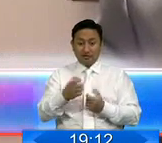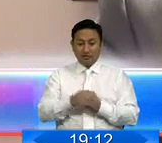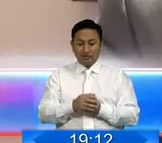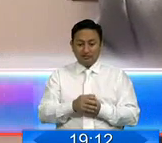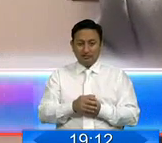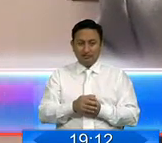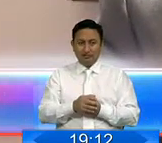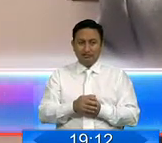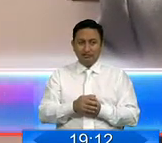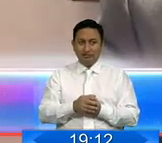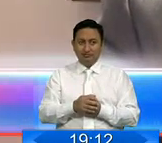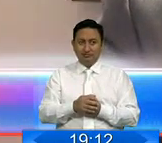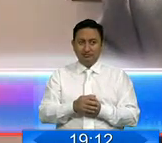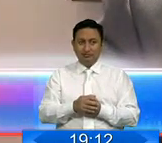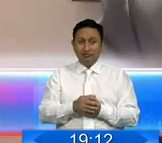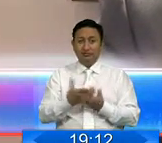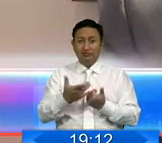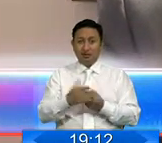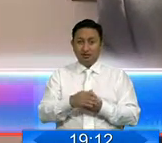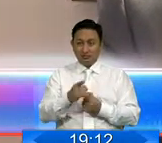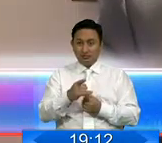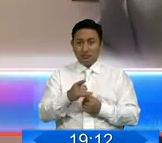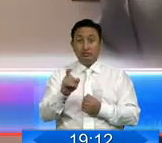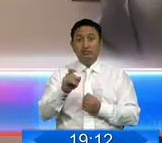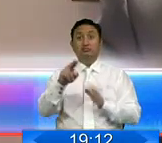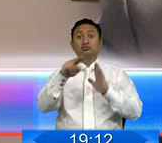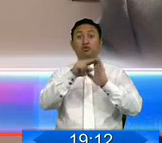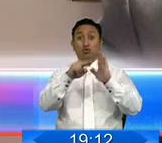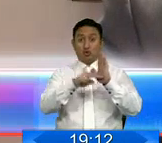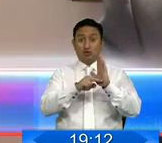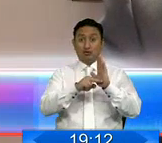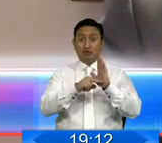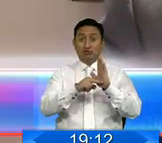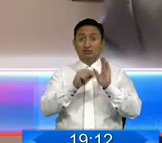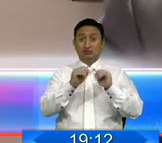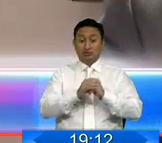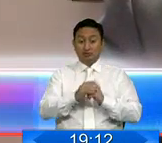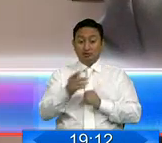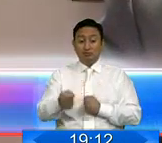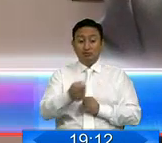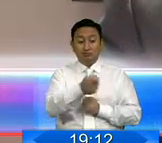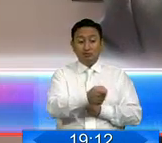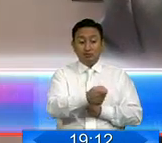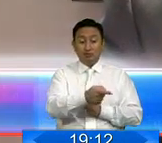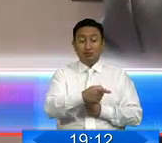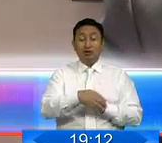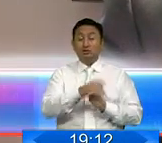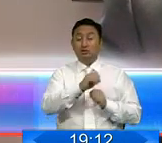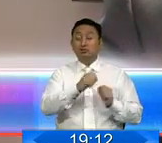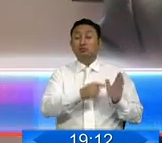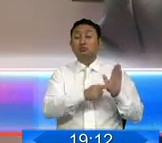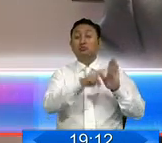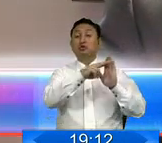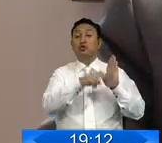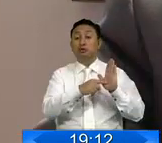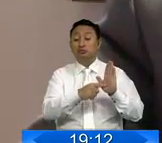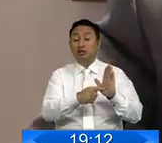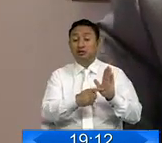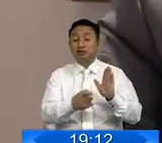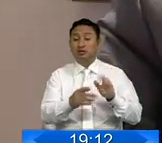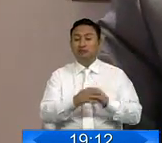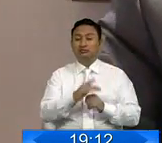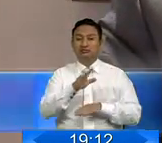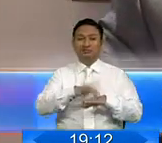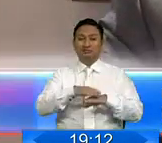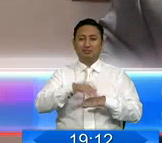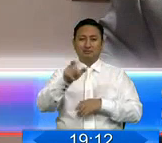recurrir a las normas, les da a ellas el alcance que interesa a